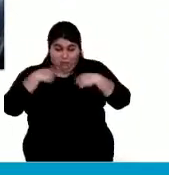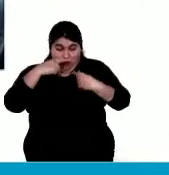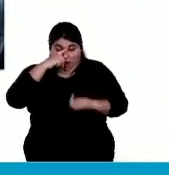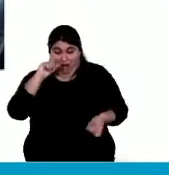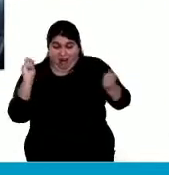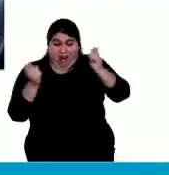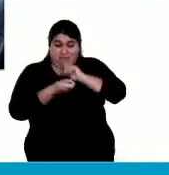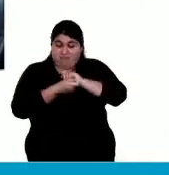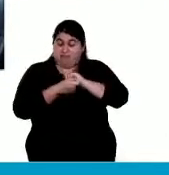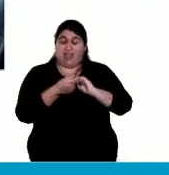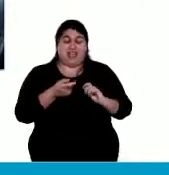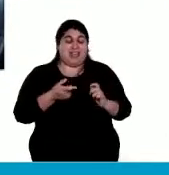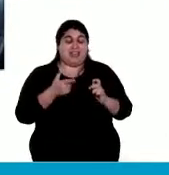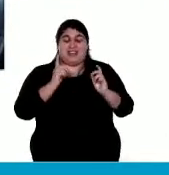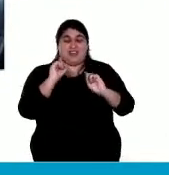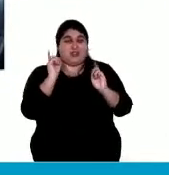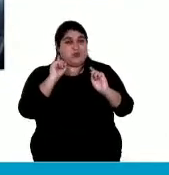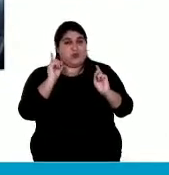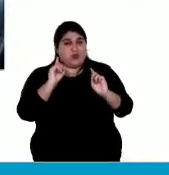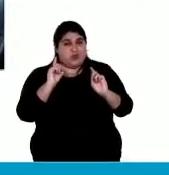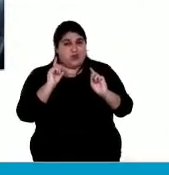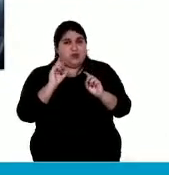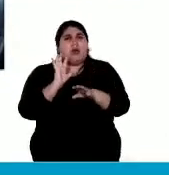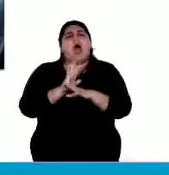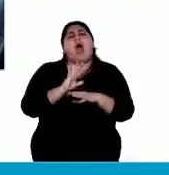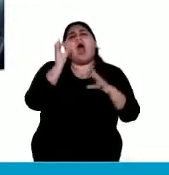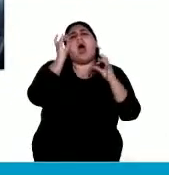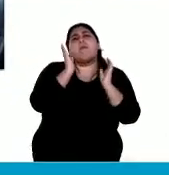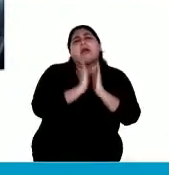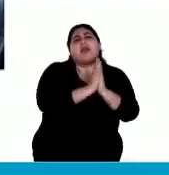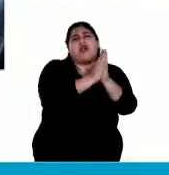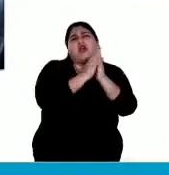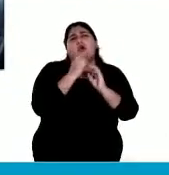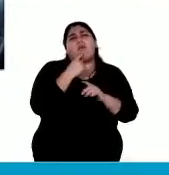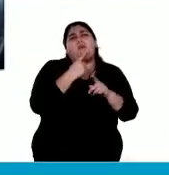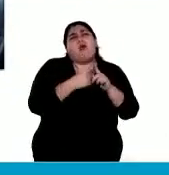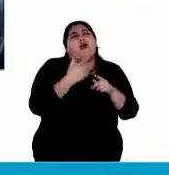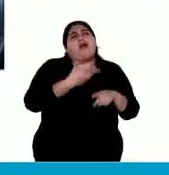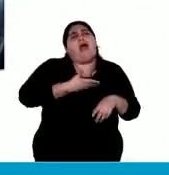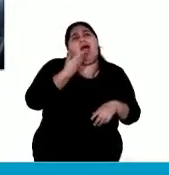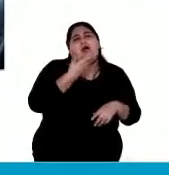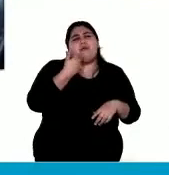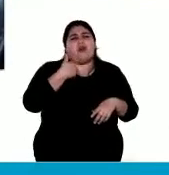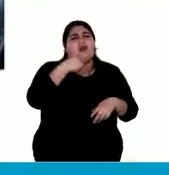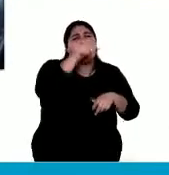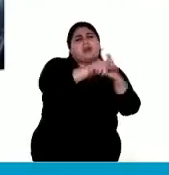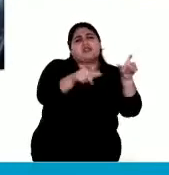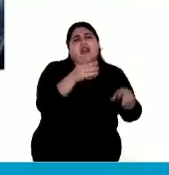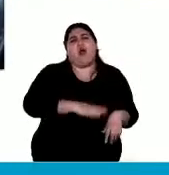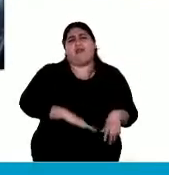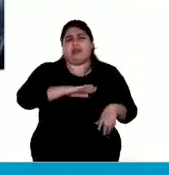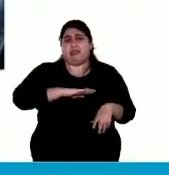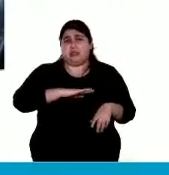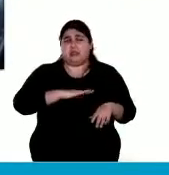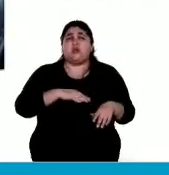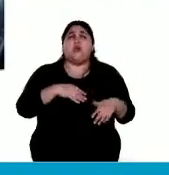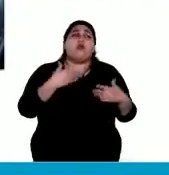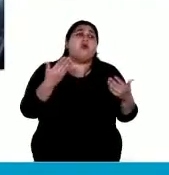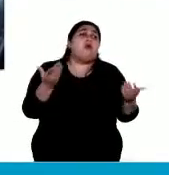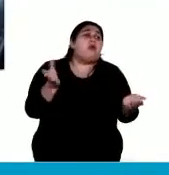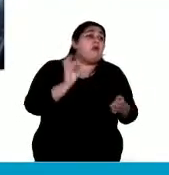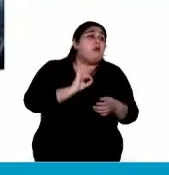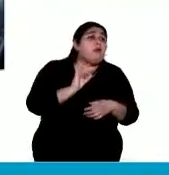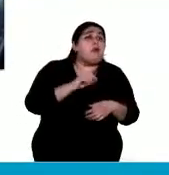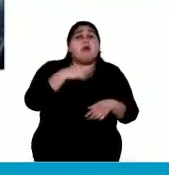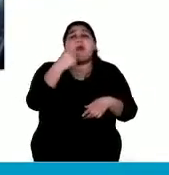disculpas, dice, pido disculpas si alguien se sintió ofendido. Es decir, si X persona de algún